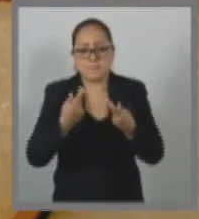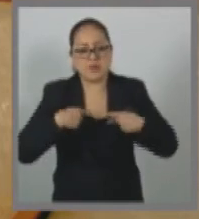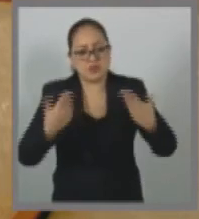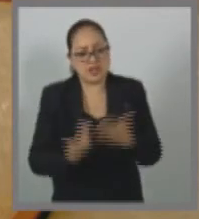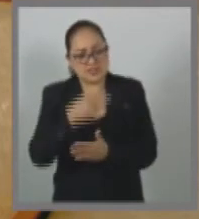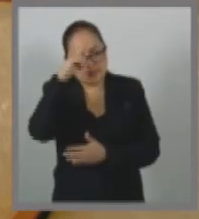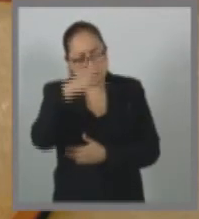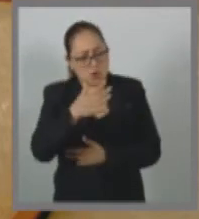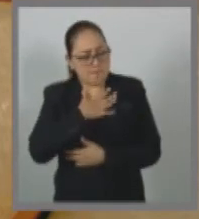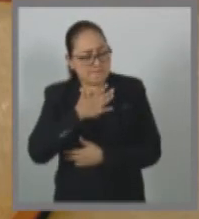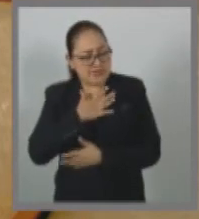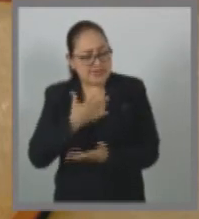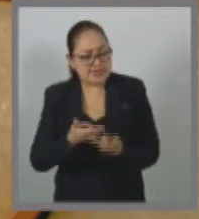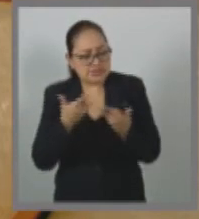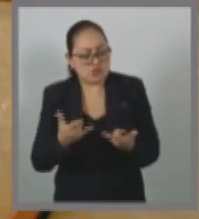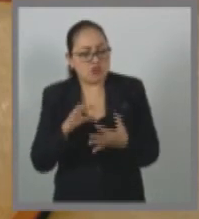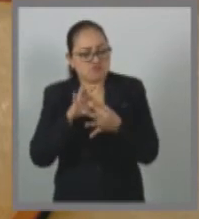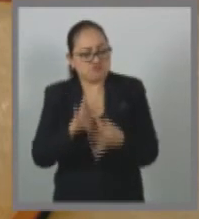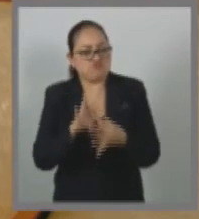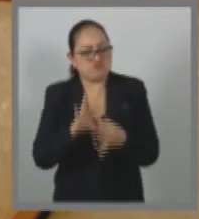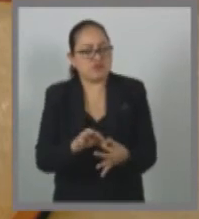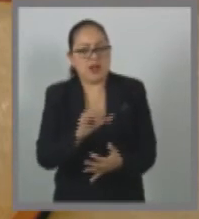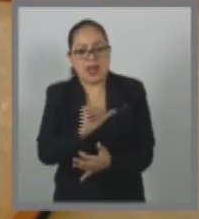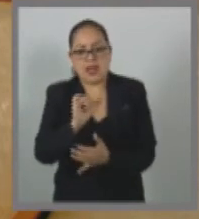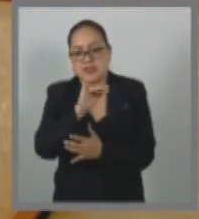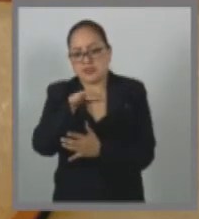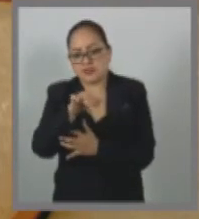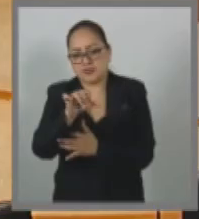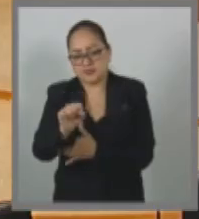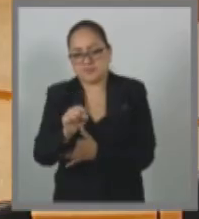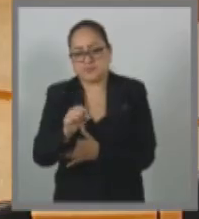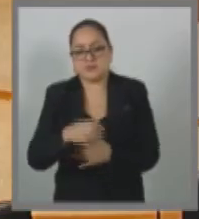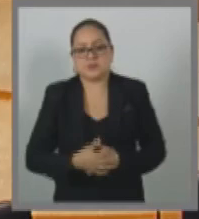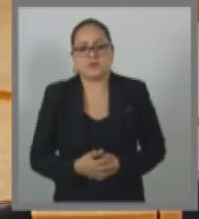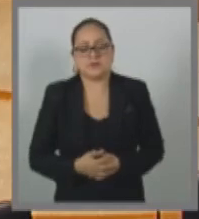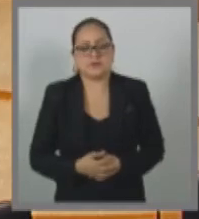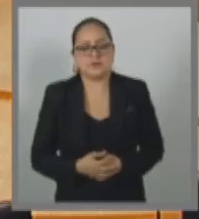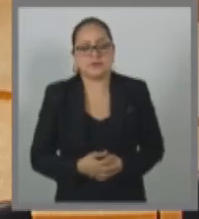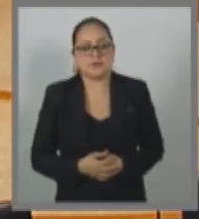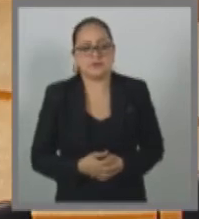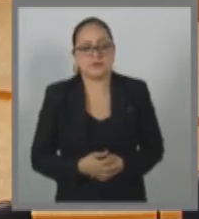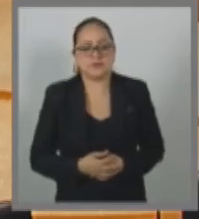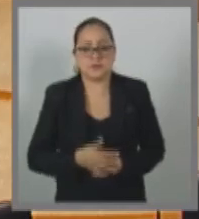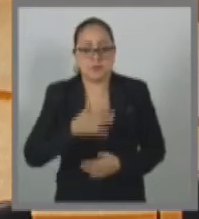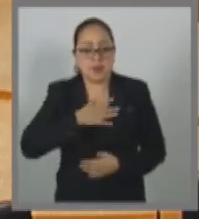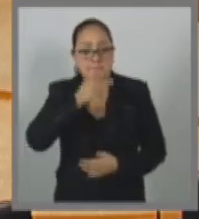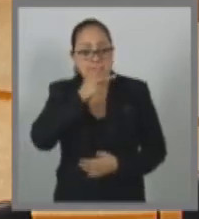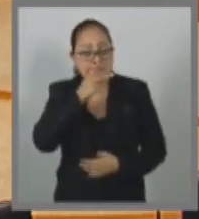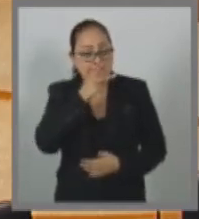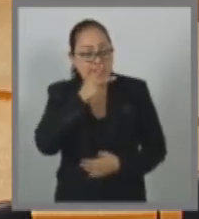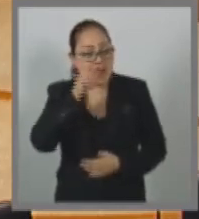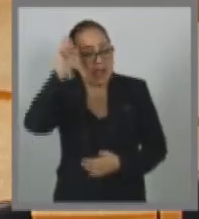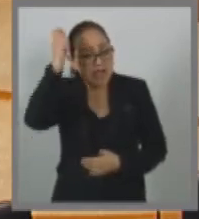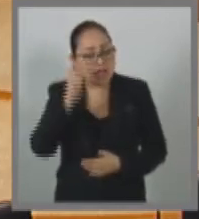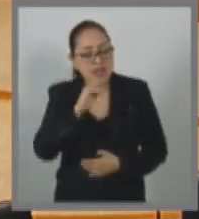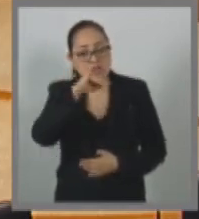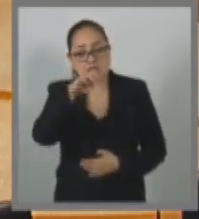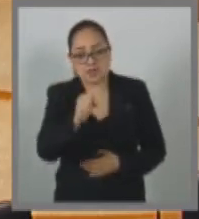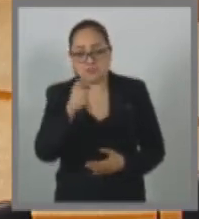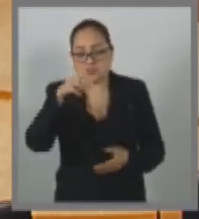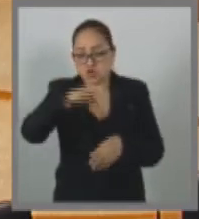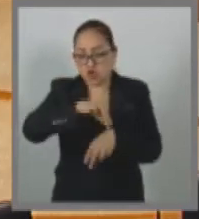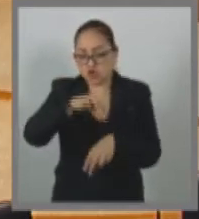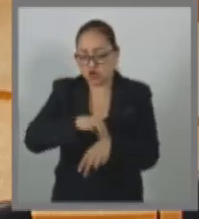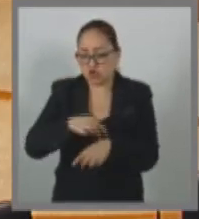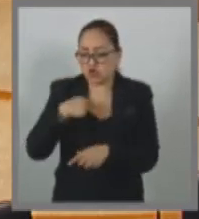mi historia está ligada entrañablemente al IMSS. Mi papá es médico jubilado del IMSS.